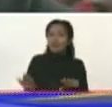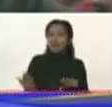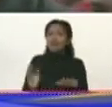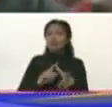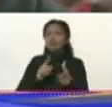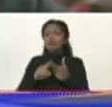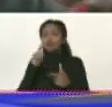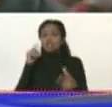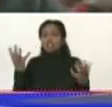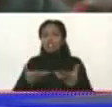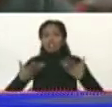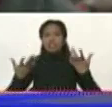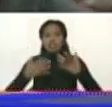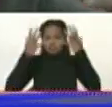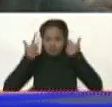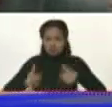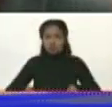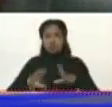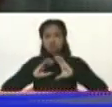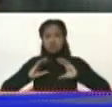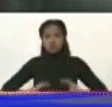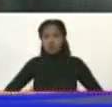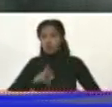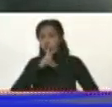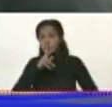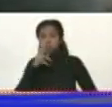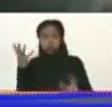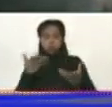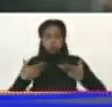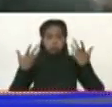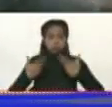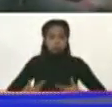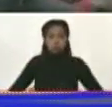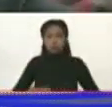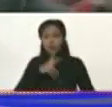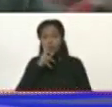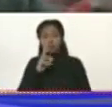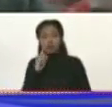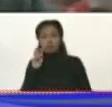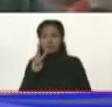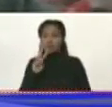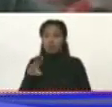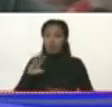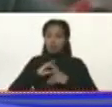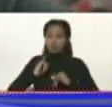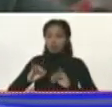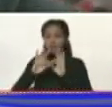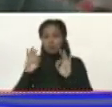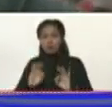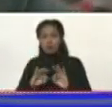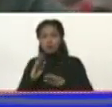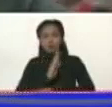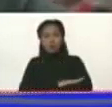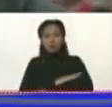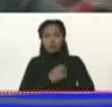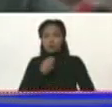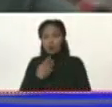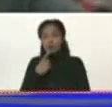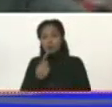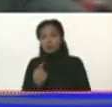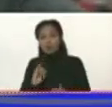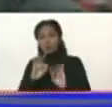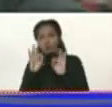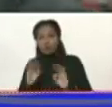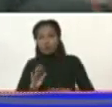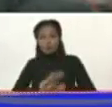Entonces fue quemado el compañero Orlando Figuera. Y se han tomado cartas en el asunto, ¿no? Pero es bueno decirlo,